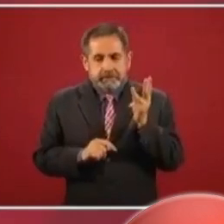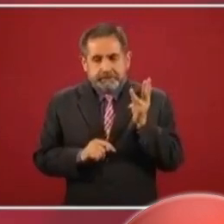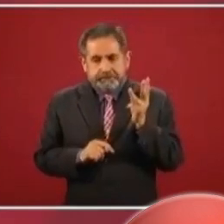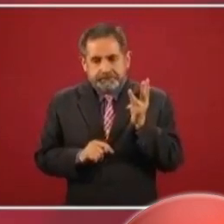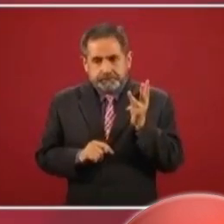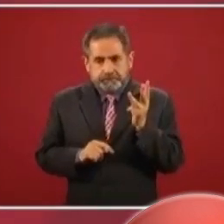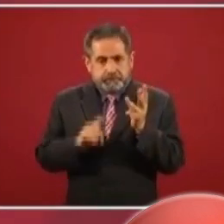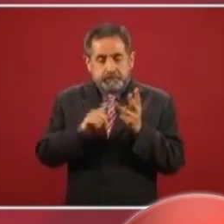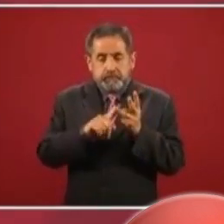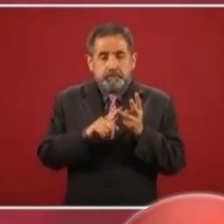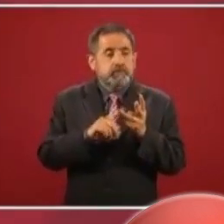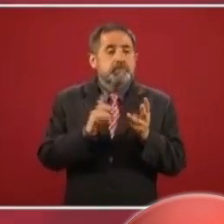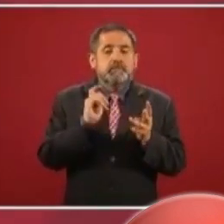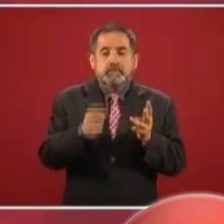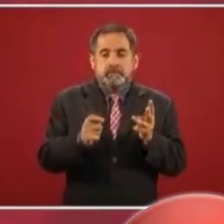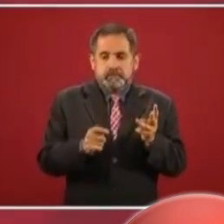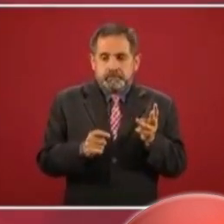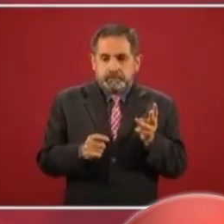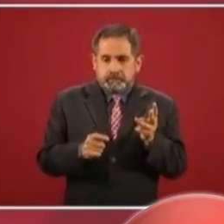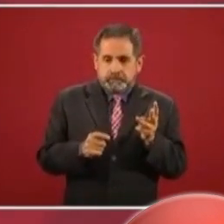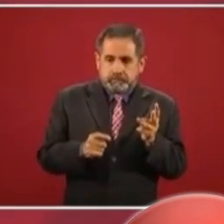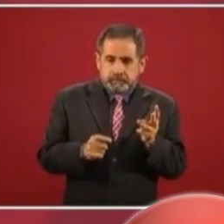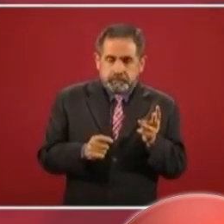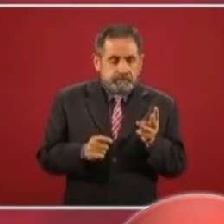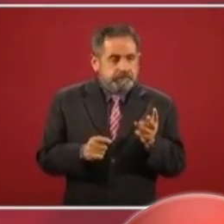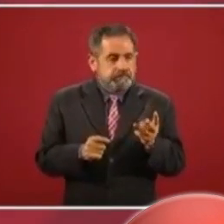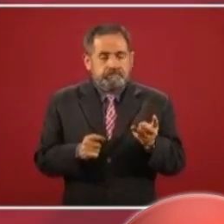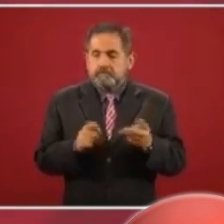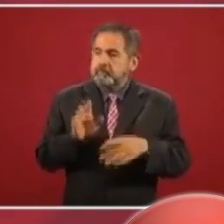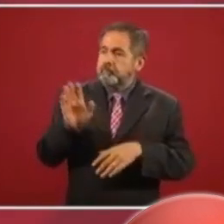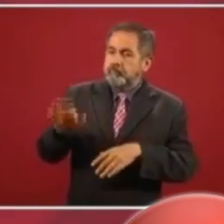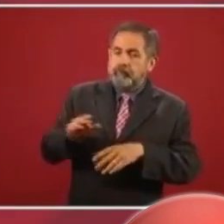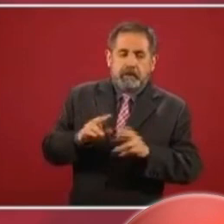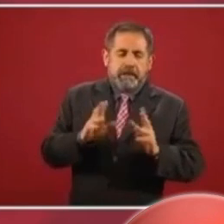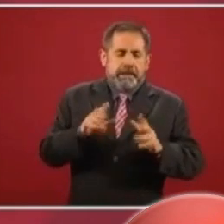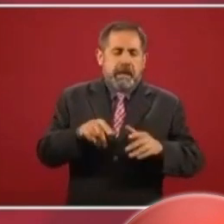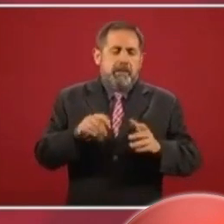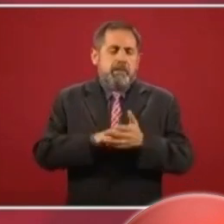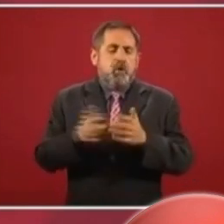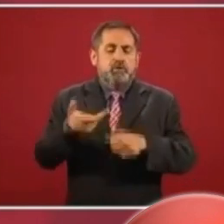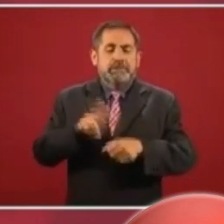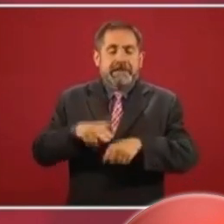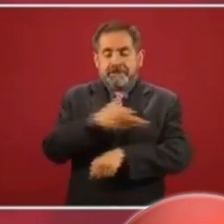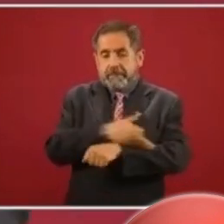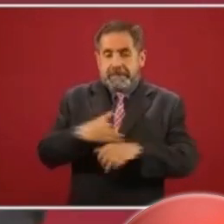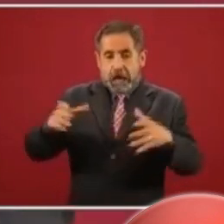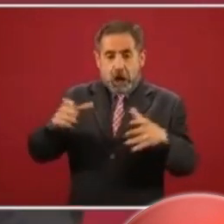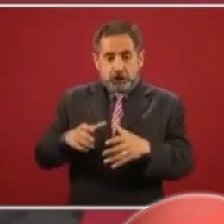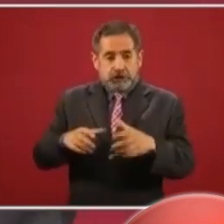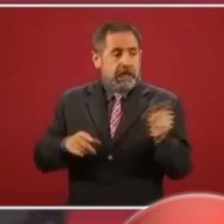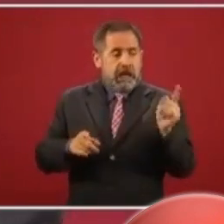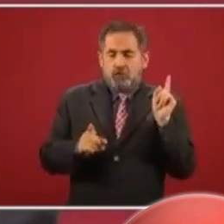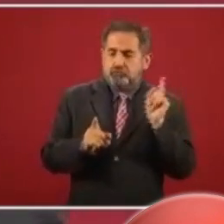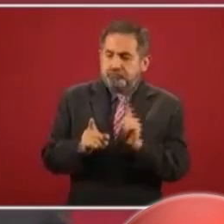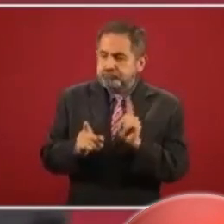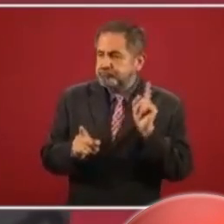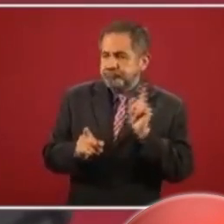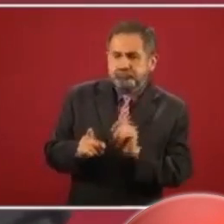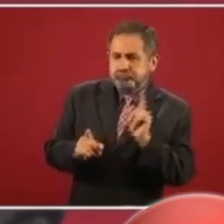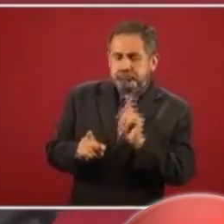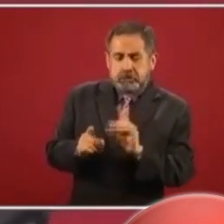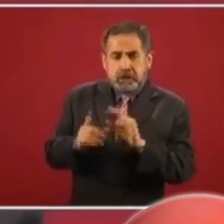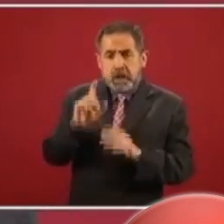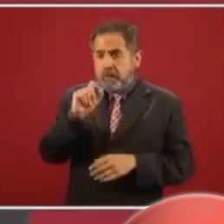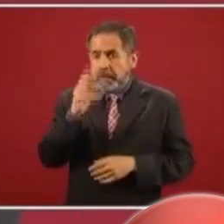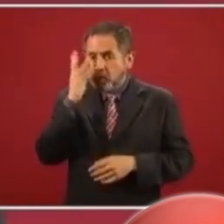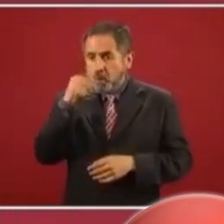la admisión continua, es decir, que en una unidad de medicina familiar se puedan atender durante las